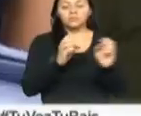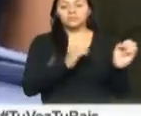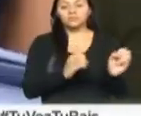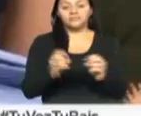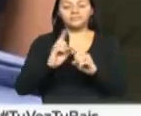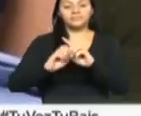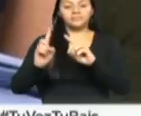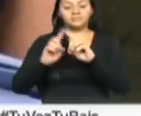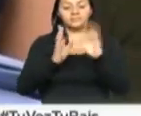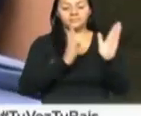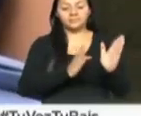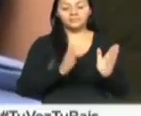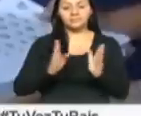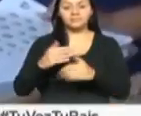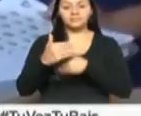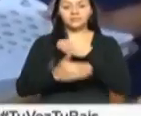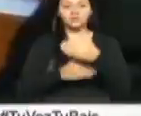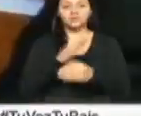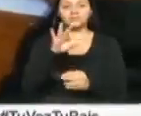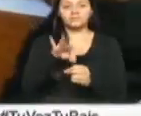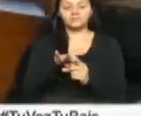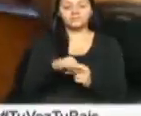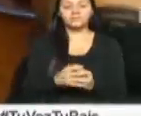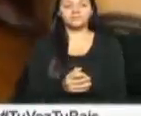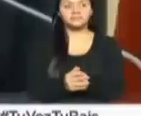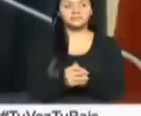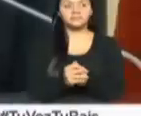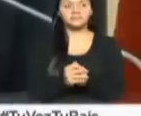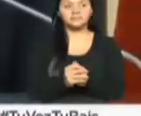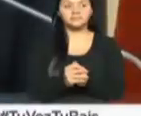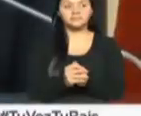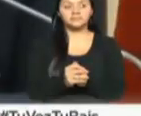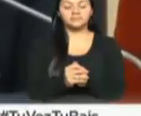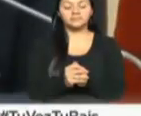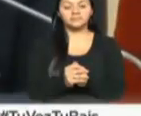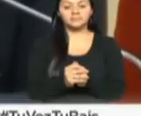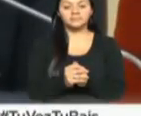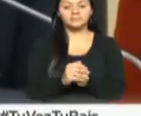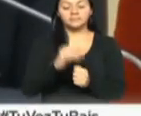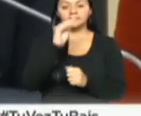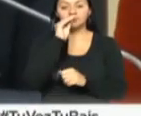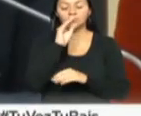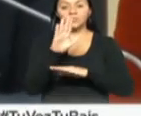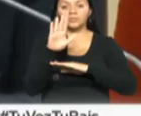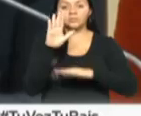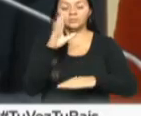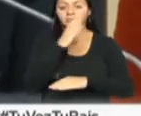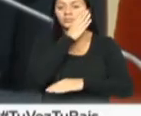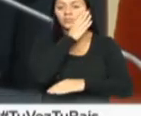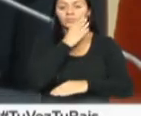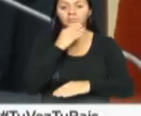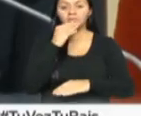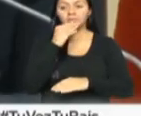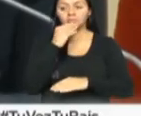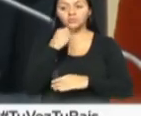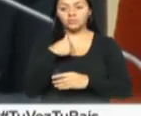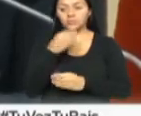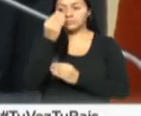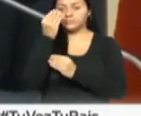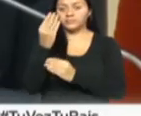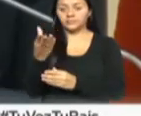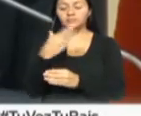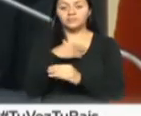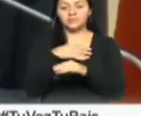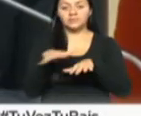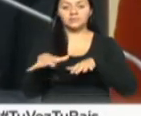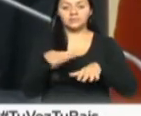diferentes fases del proceso electoral. Nuestro compromiso, Juan Pablo, desde el sector seguridad, con todas las instituciones